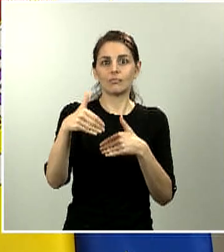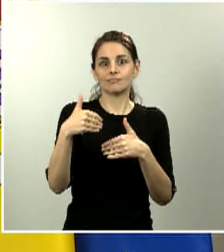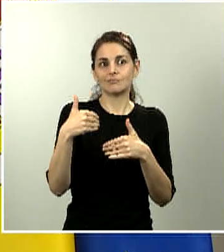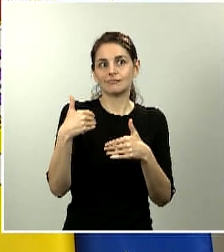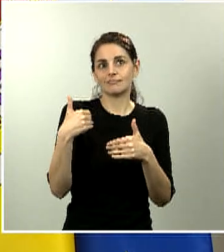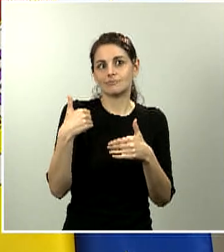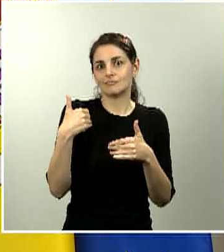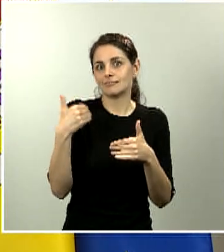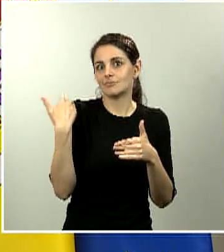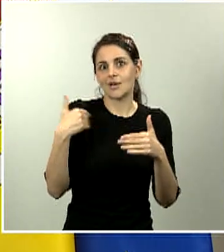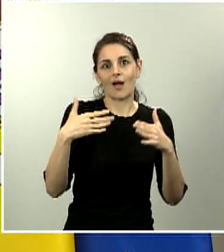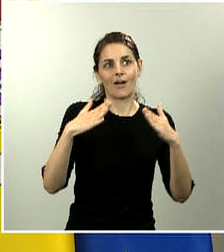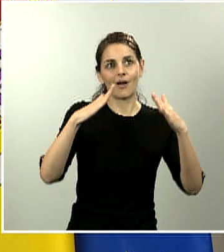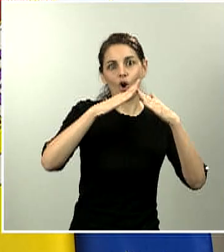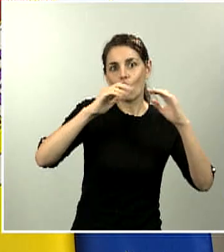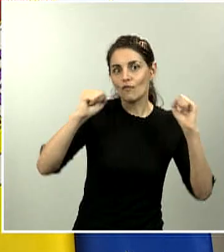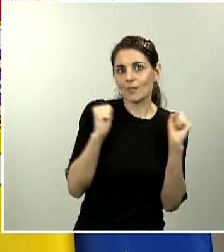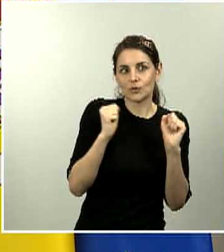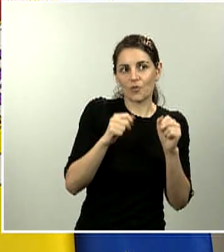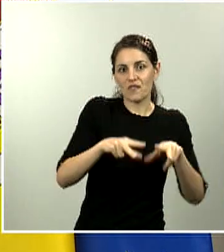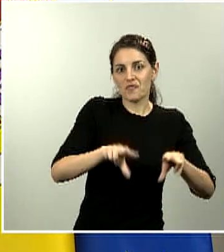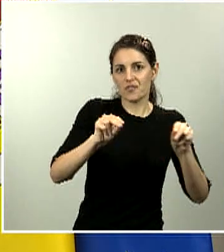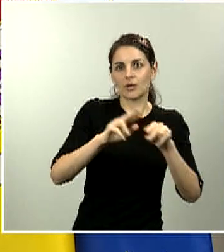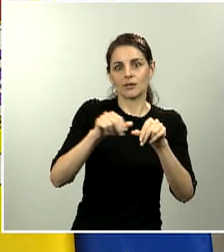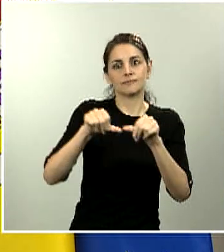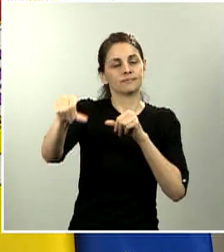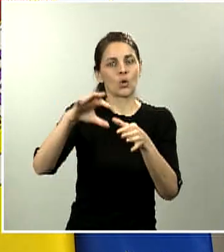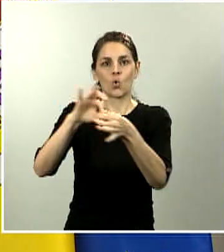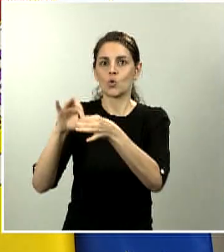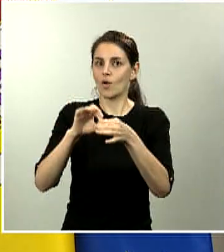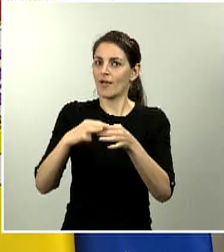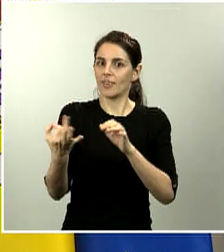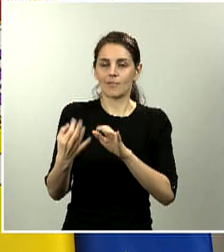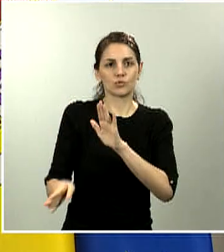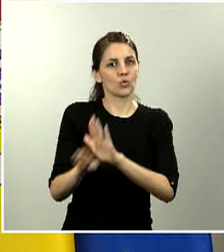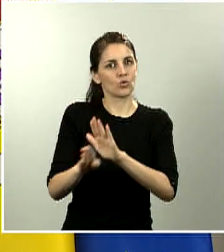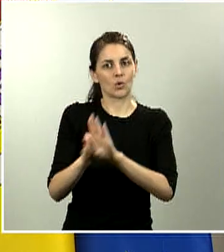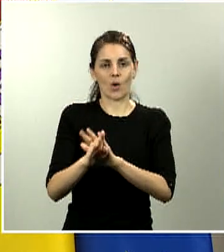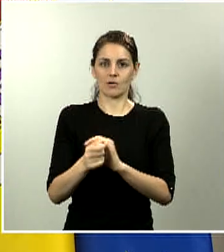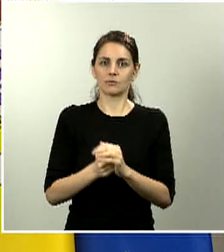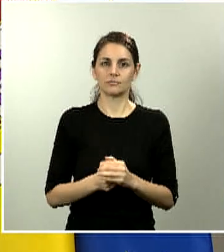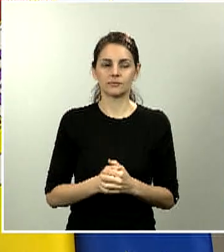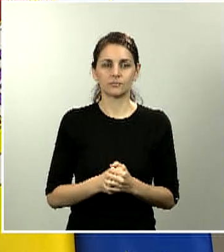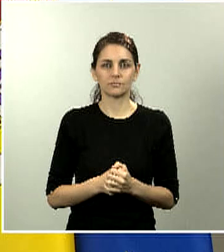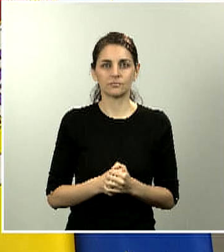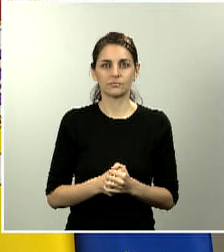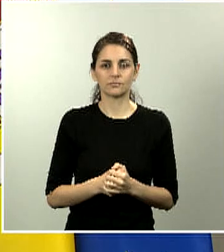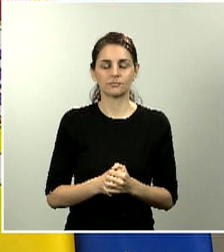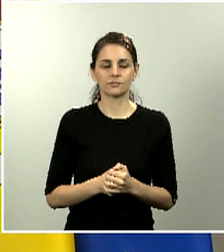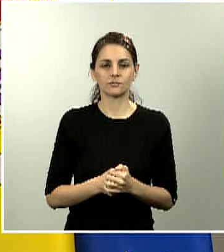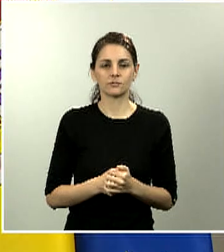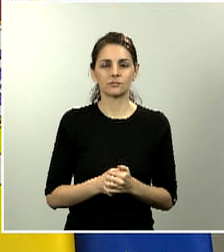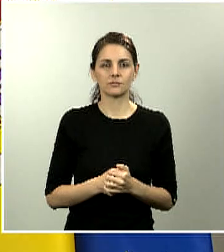acabe este marco del decreto de alarma. Es muy importante mantener este criterio de unidad y unanimidad en el conjunto de las comunidades autónomas. Desde